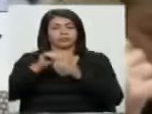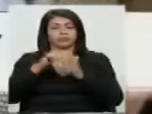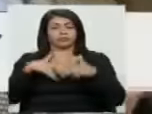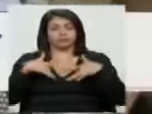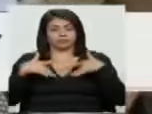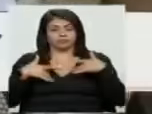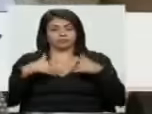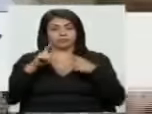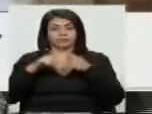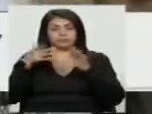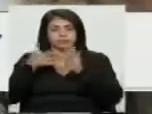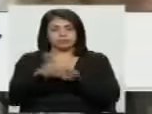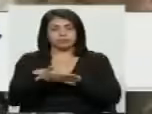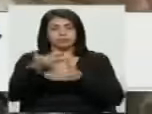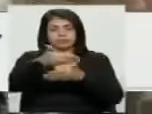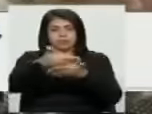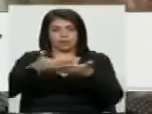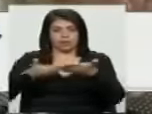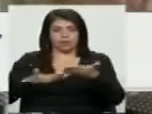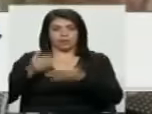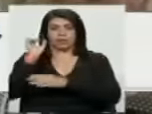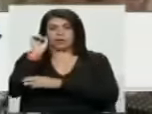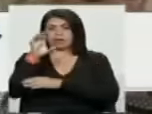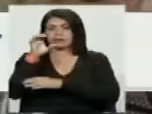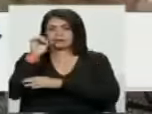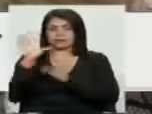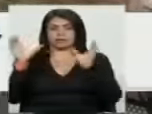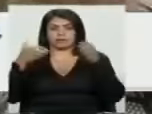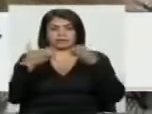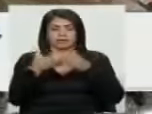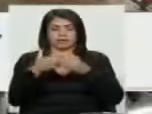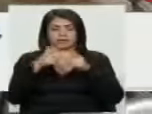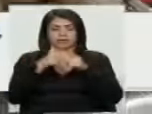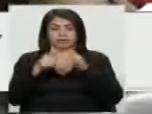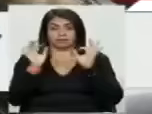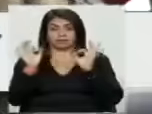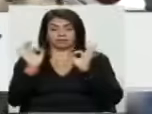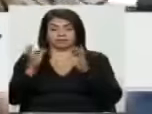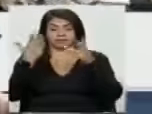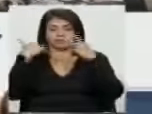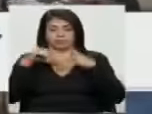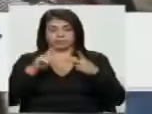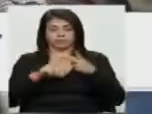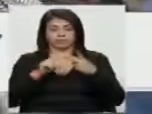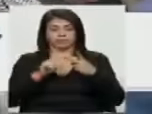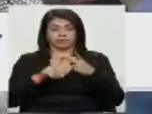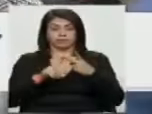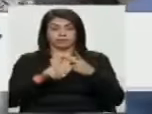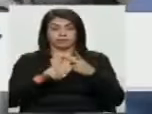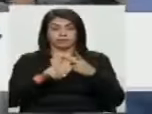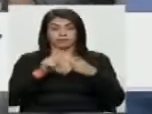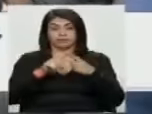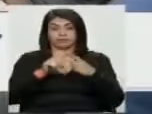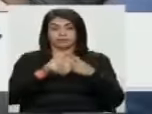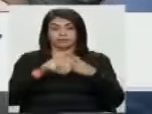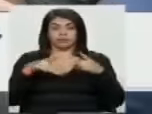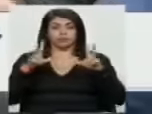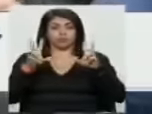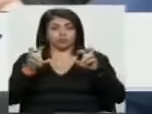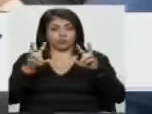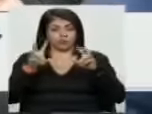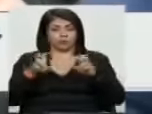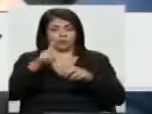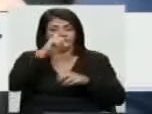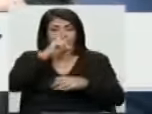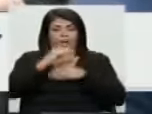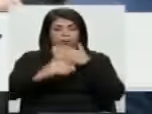actos: a través de actas de asambleas ordinarias o extraordinarias. 1. Actualización